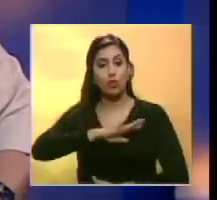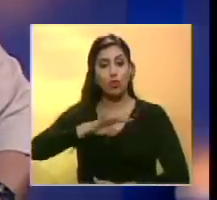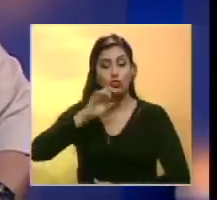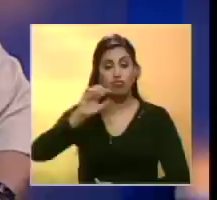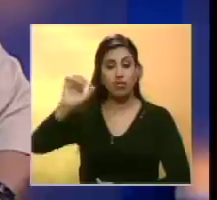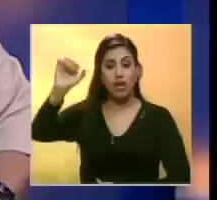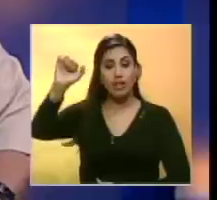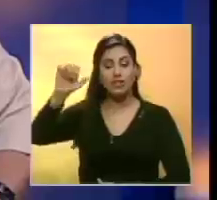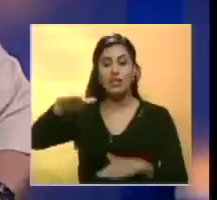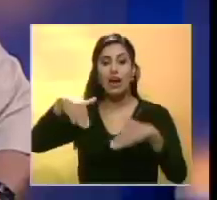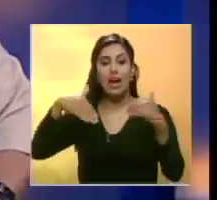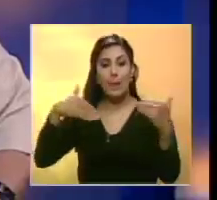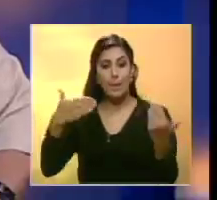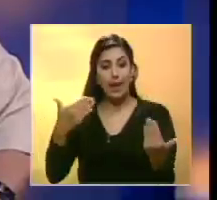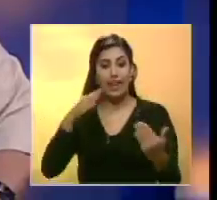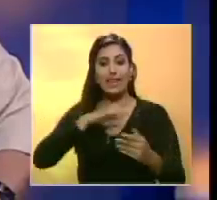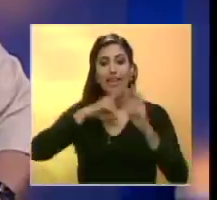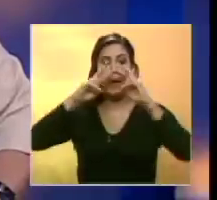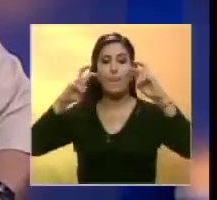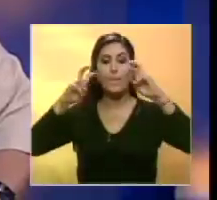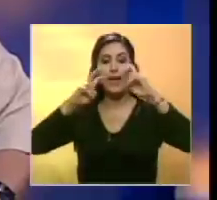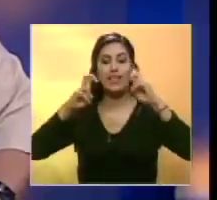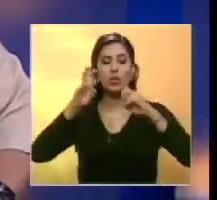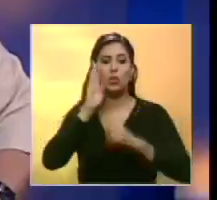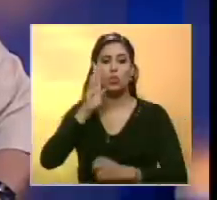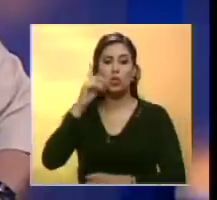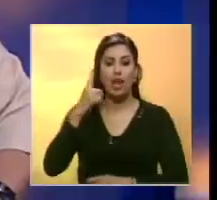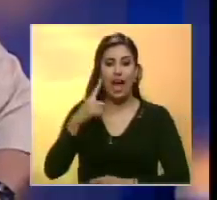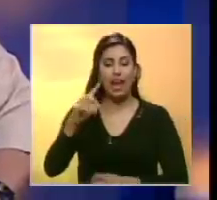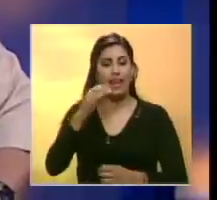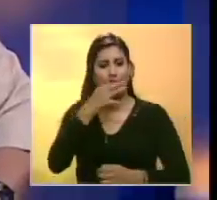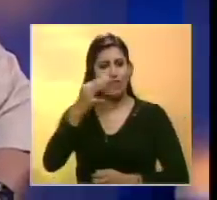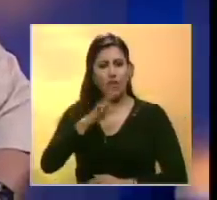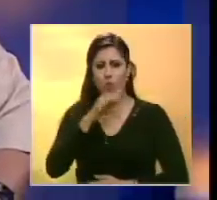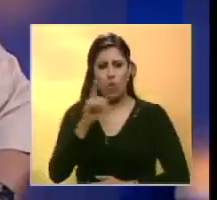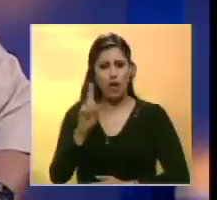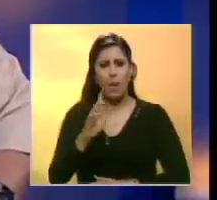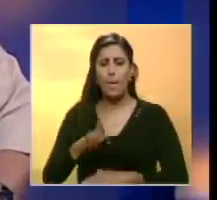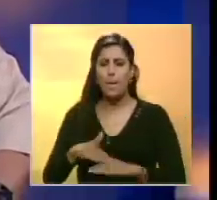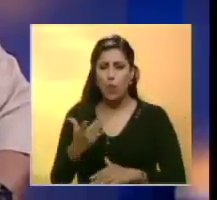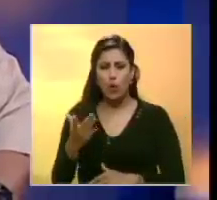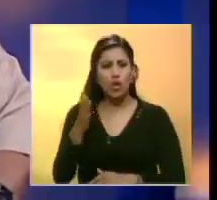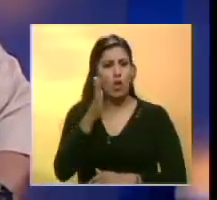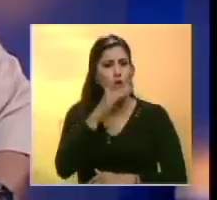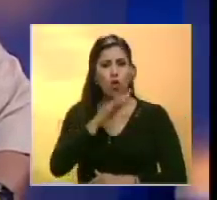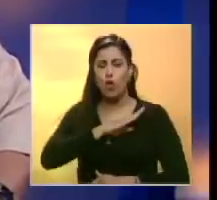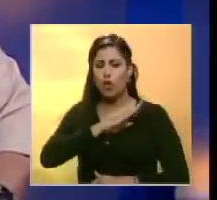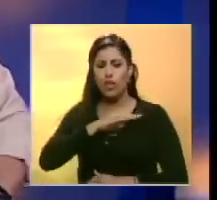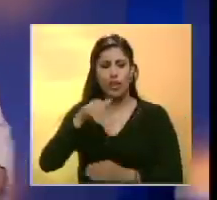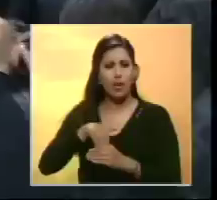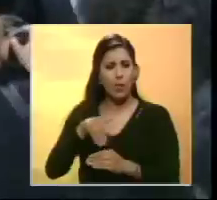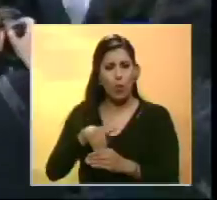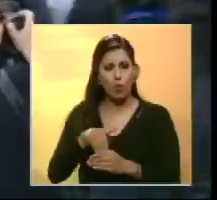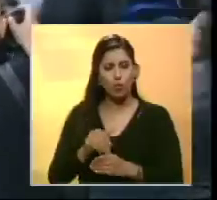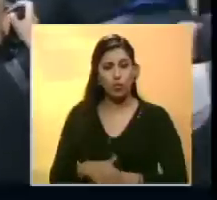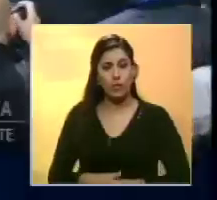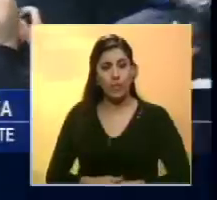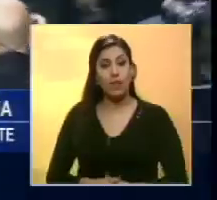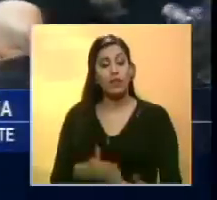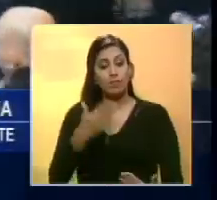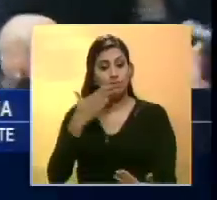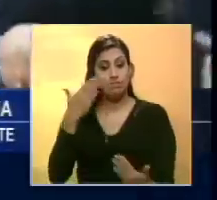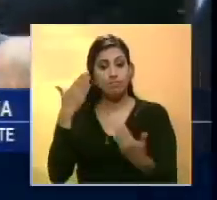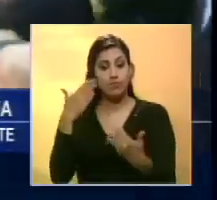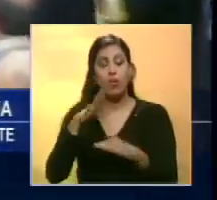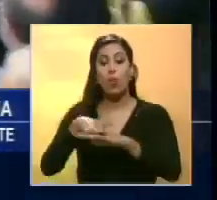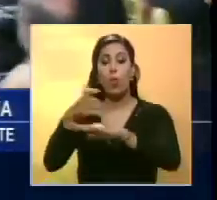Pedro Sánchez de llevar a cabo una investidura ficticia e irreal, porque a su juicio no tiene los votos. Rajoy también